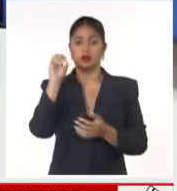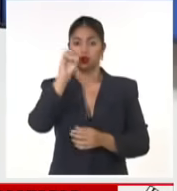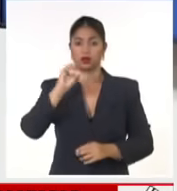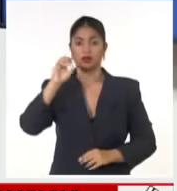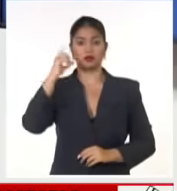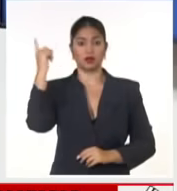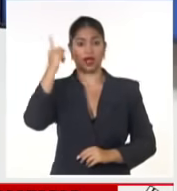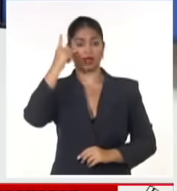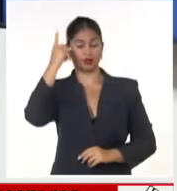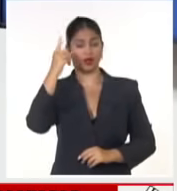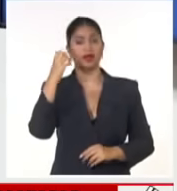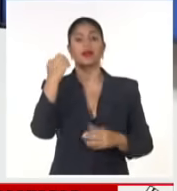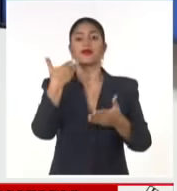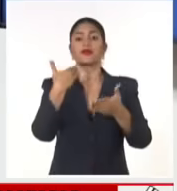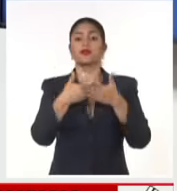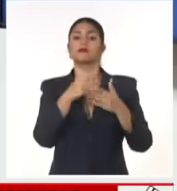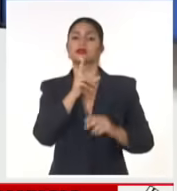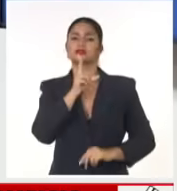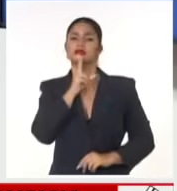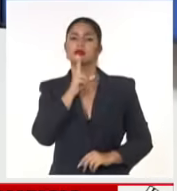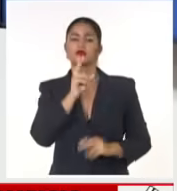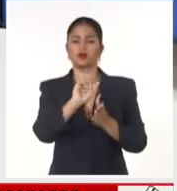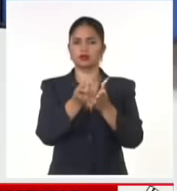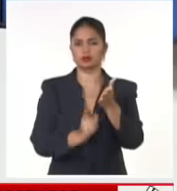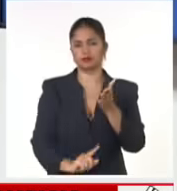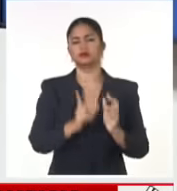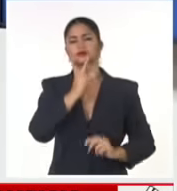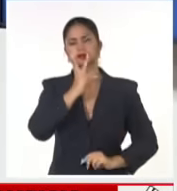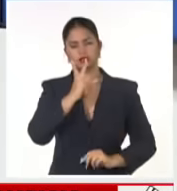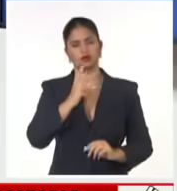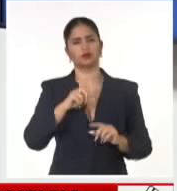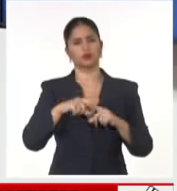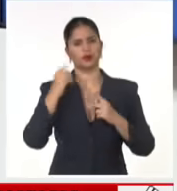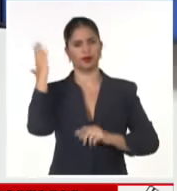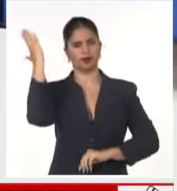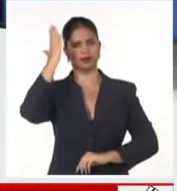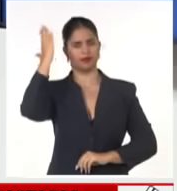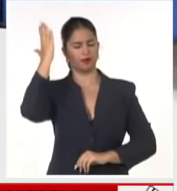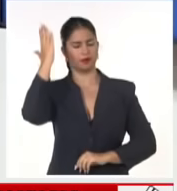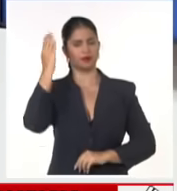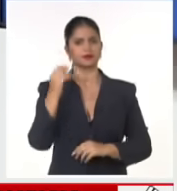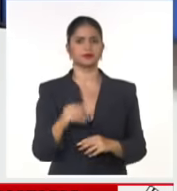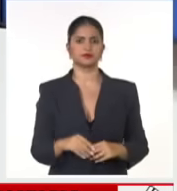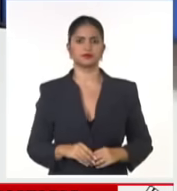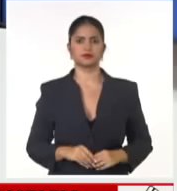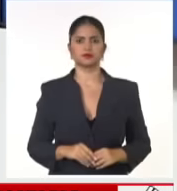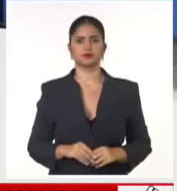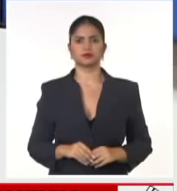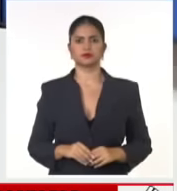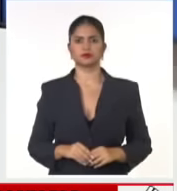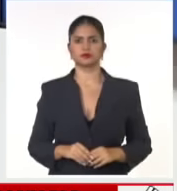de Recursos Hidráulicos mantienen vigilancia sobre la evolución de este organismo ciclónico.